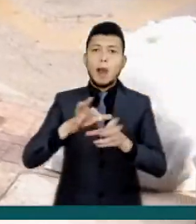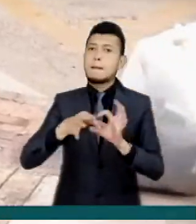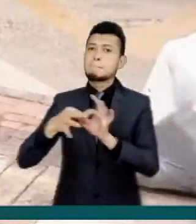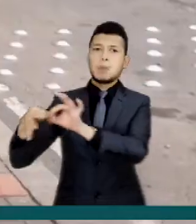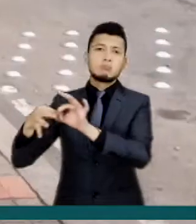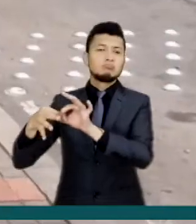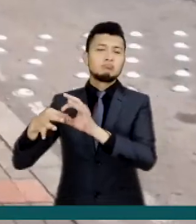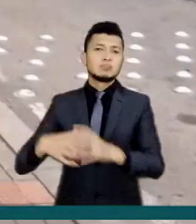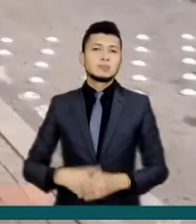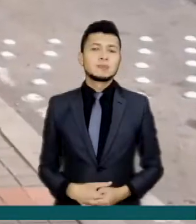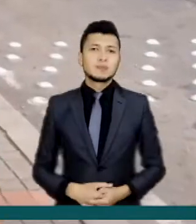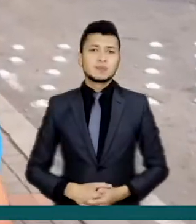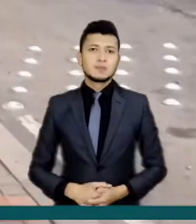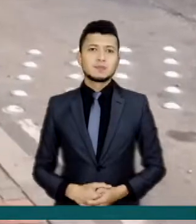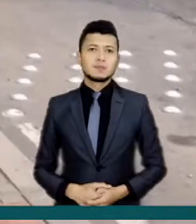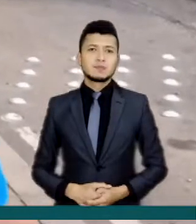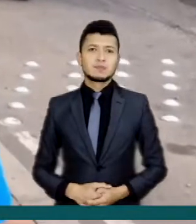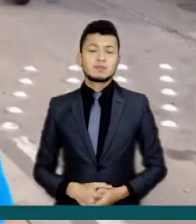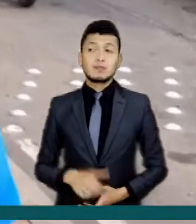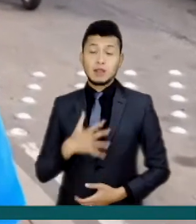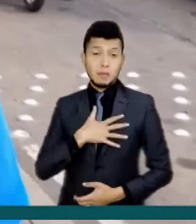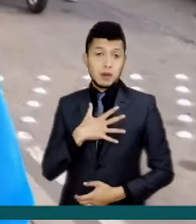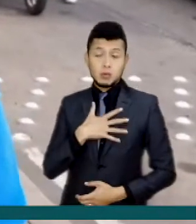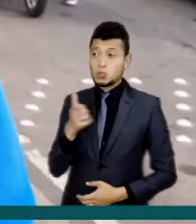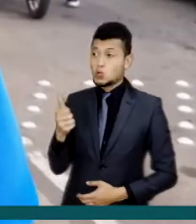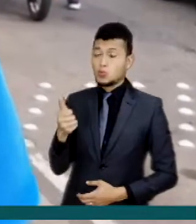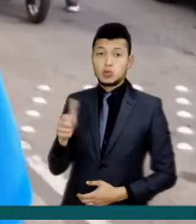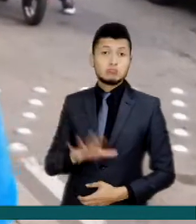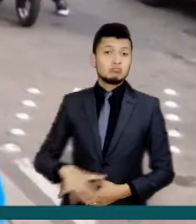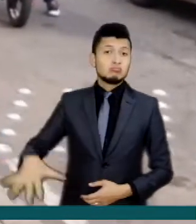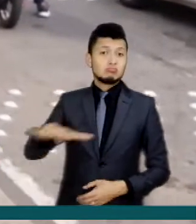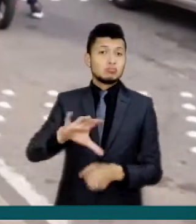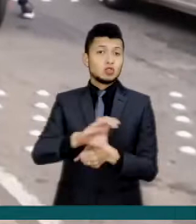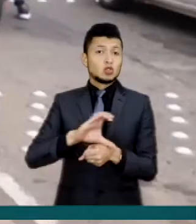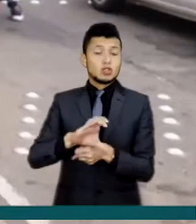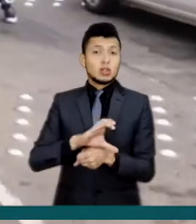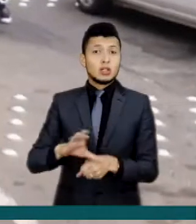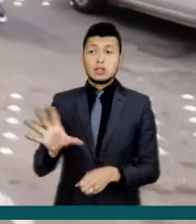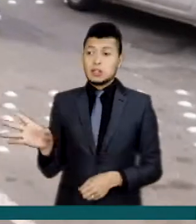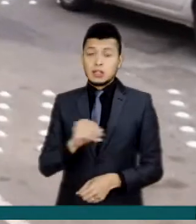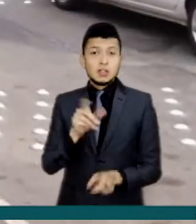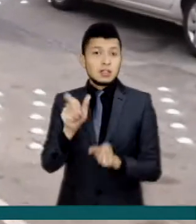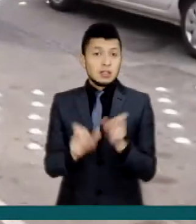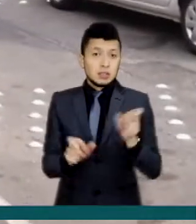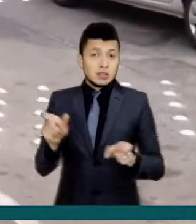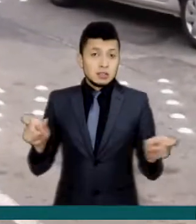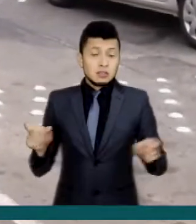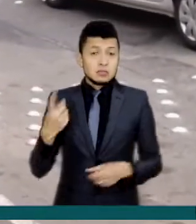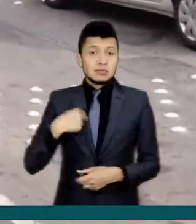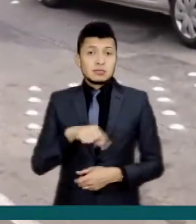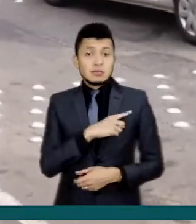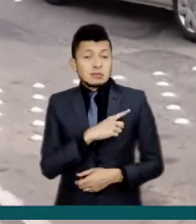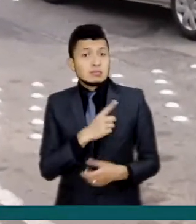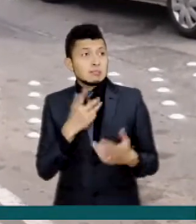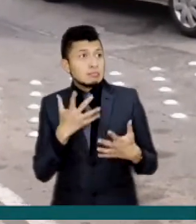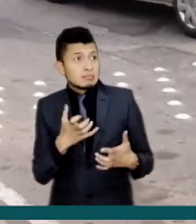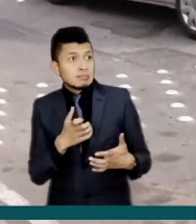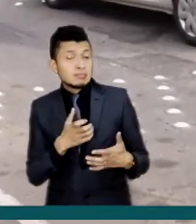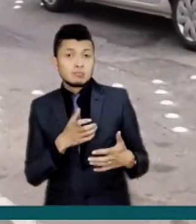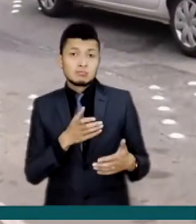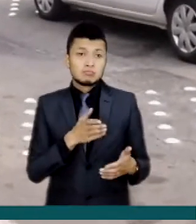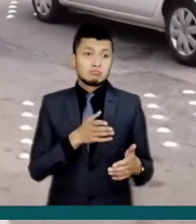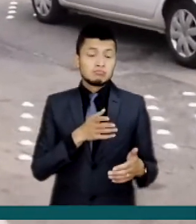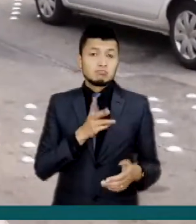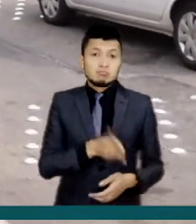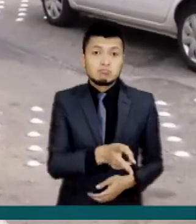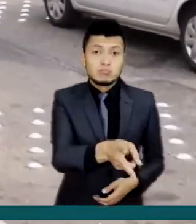de toda la ciudad. Para mí una opción muy buena, ¿sí?, para la ciudad y para la gente que intentamos de respetar